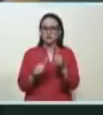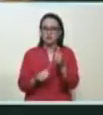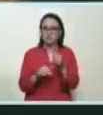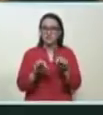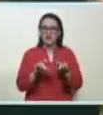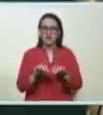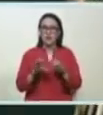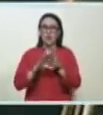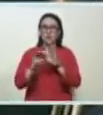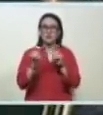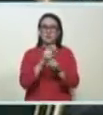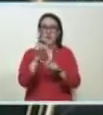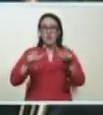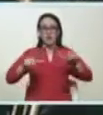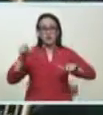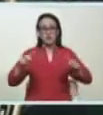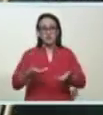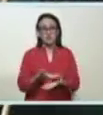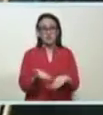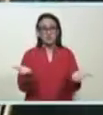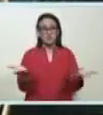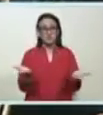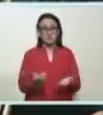subsecretario, constituyentes presentes,